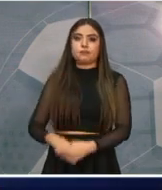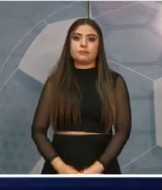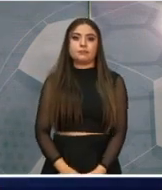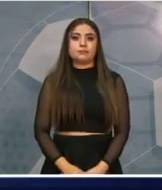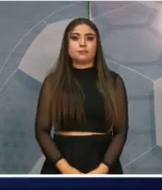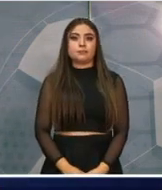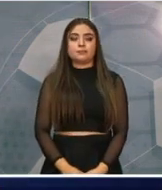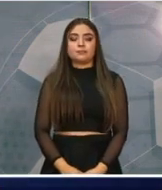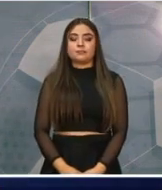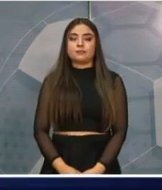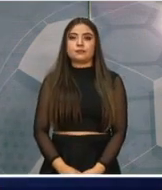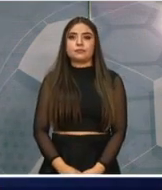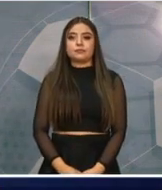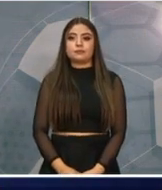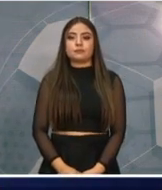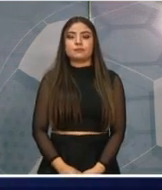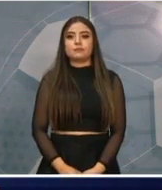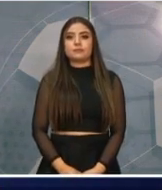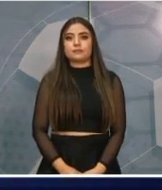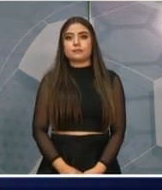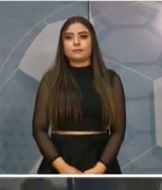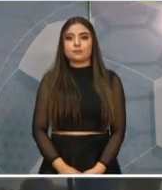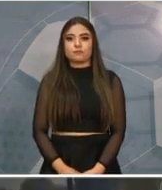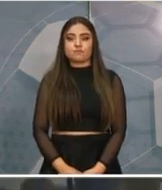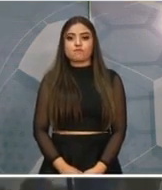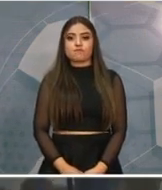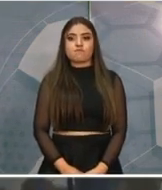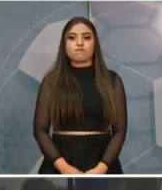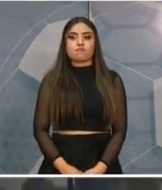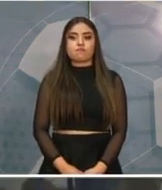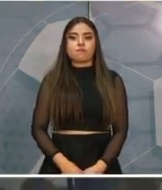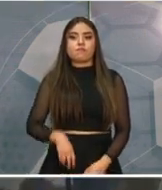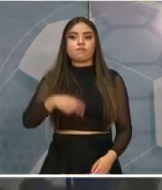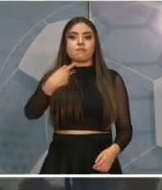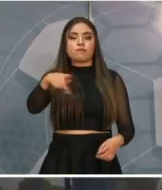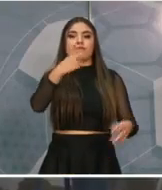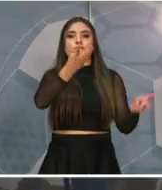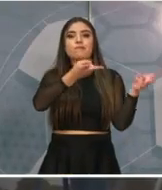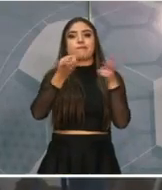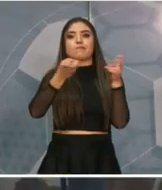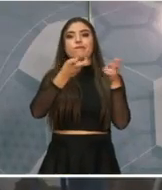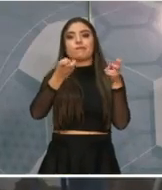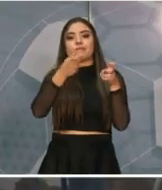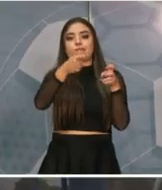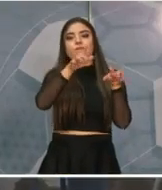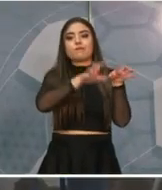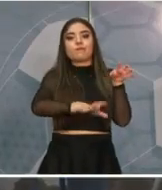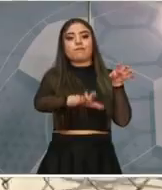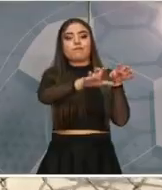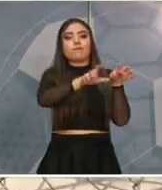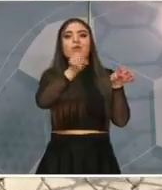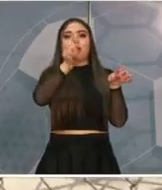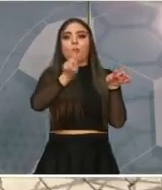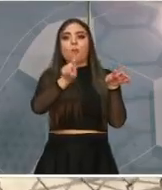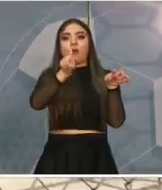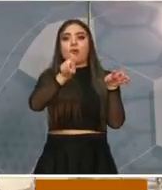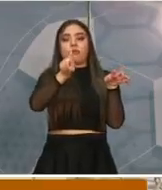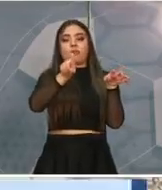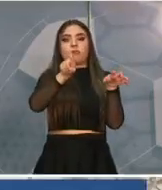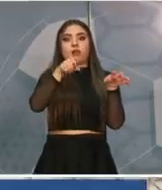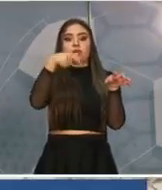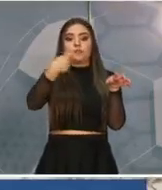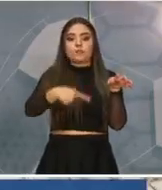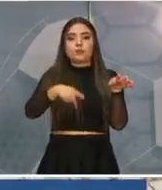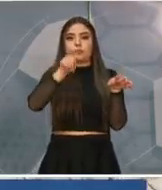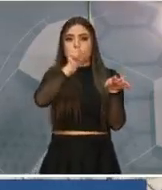por actos de vandalismo en las bombas número 21 y 32 ere del sistema municipal de aguas y saneamiento de torreón así como en las